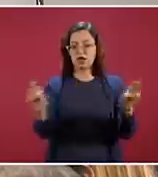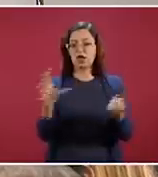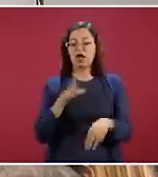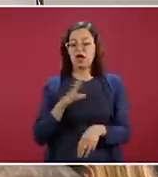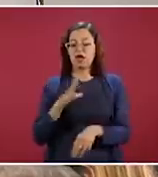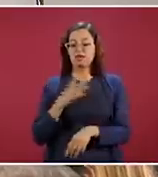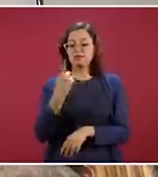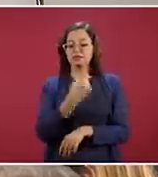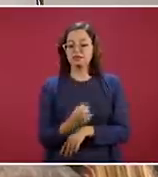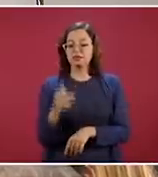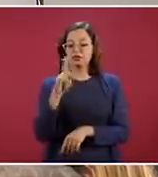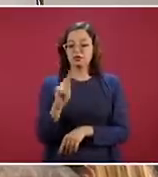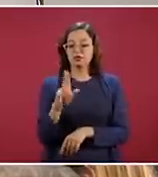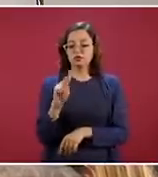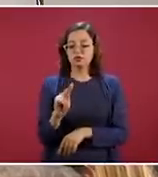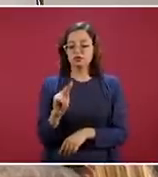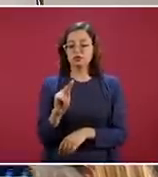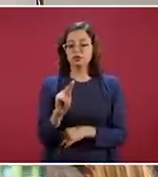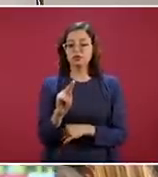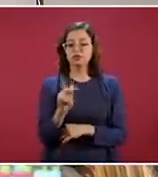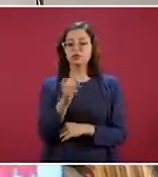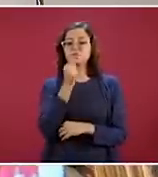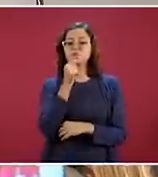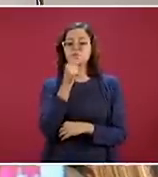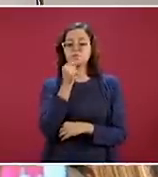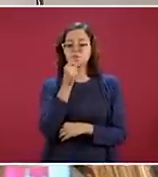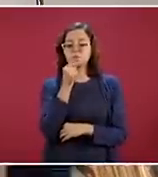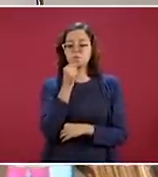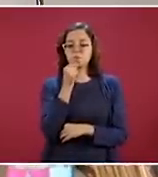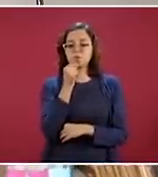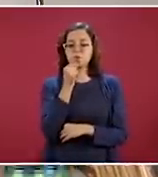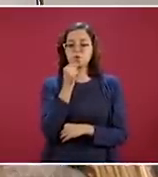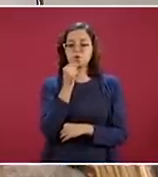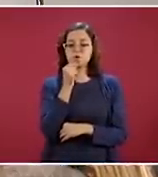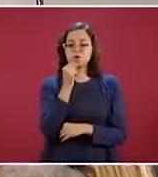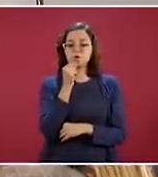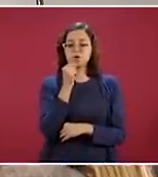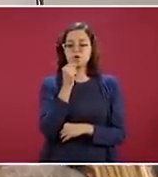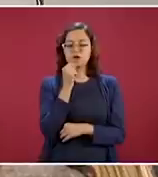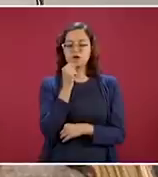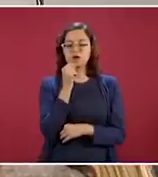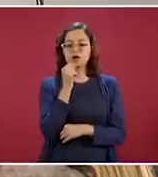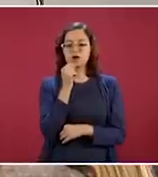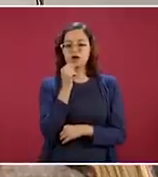desplegados 180 elementos entre